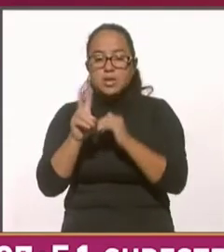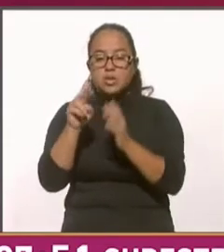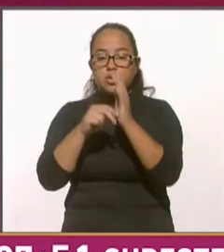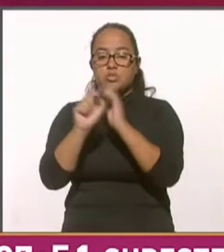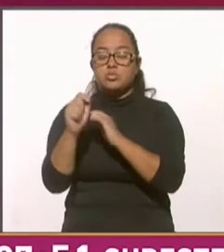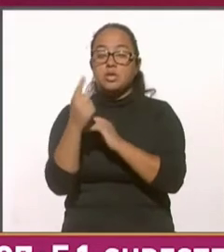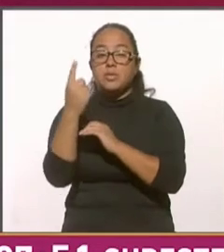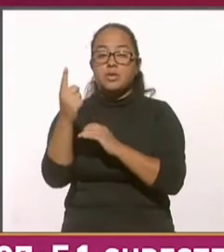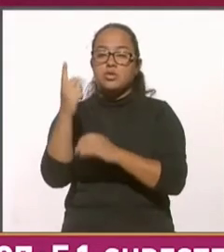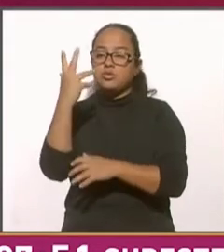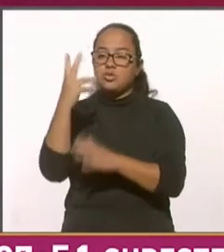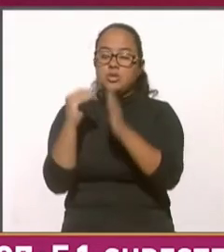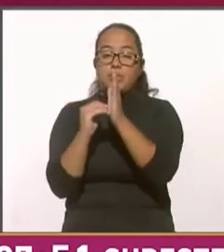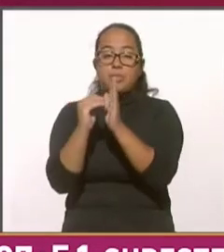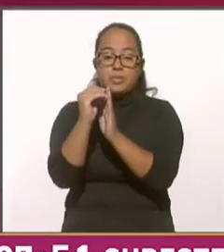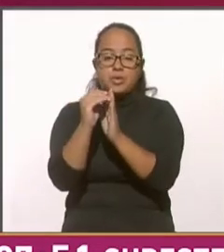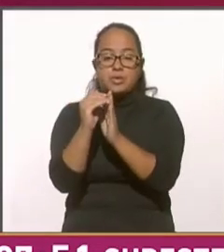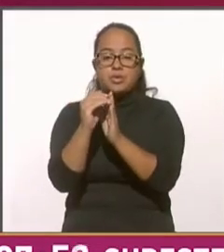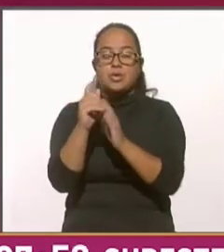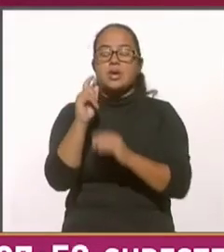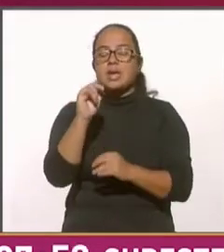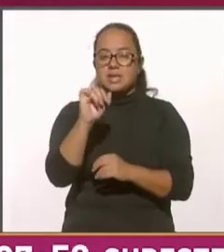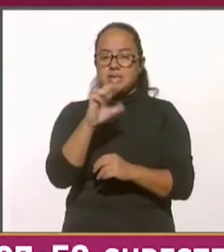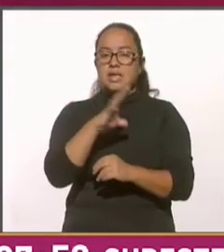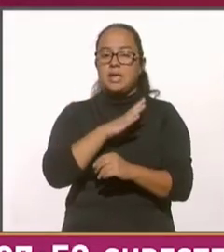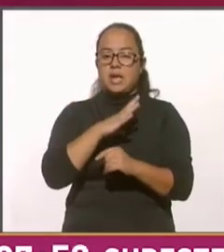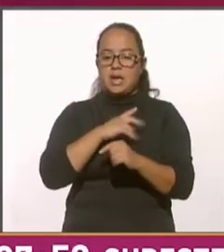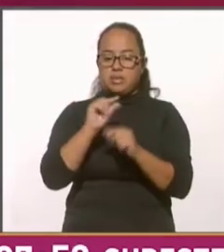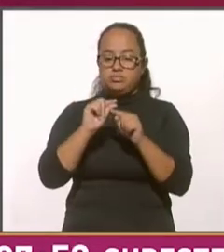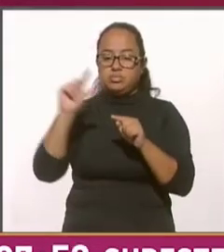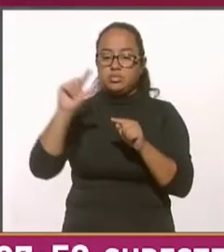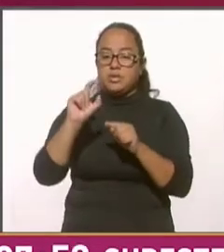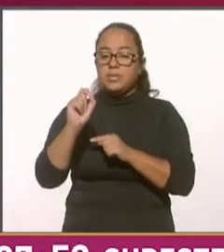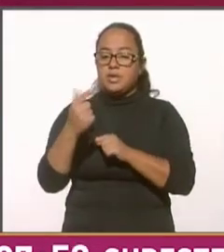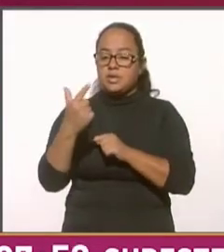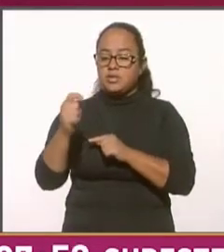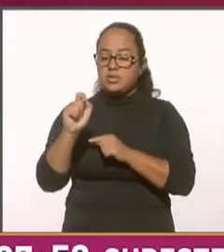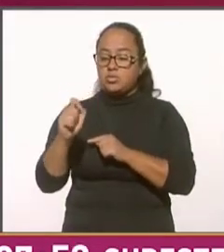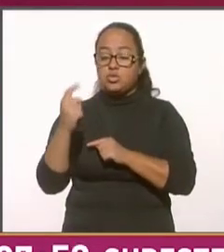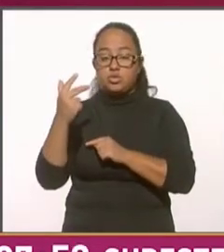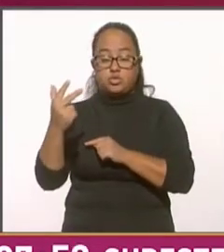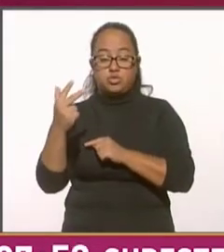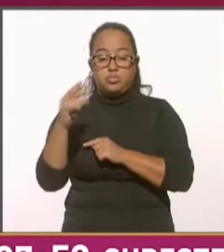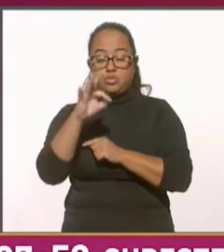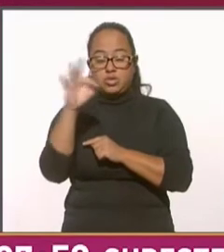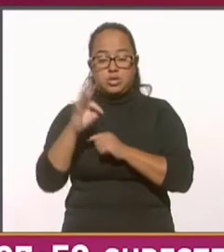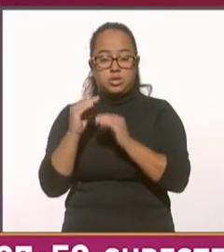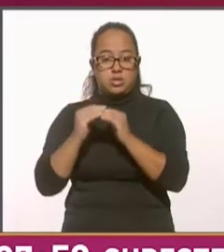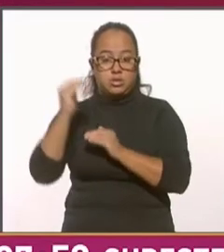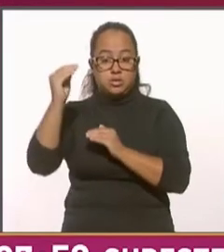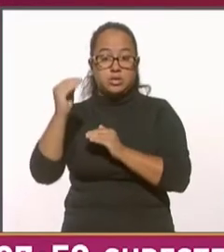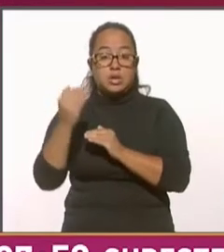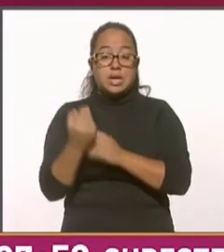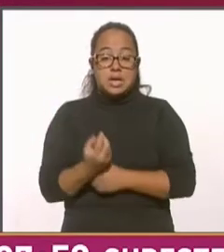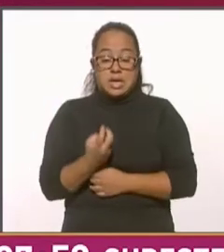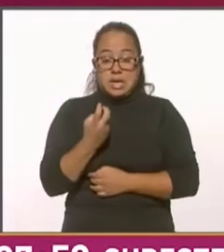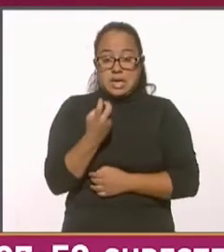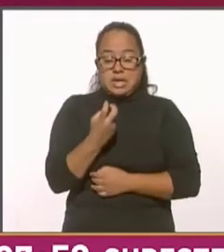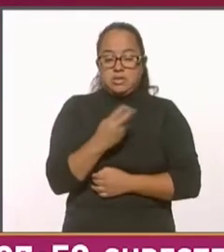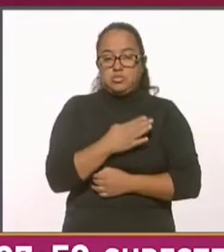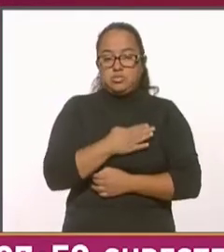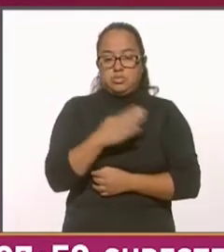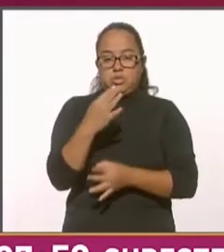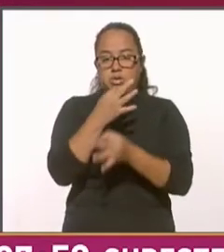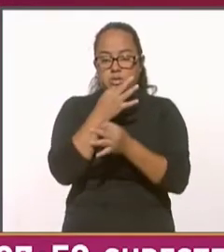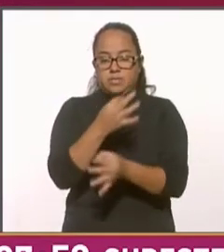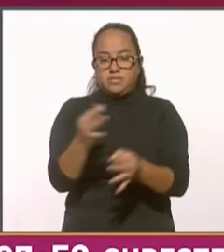estamos en 5 millones, es decir, hubo un incremento de 27.8, lo cual es una primera buena